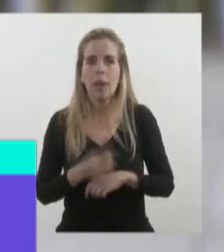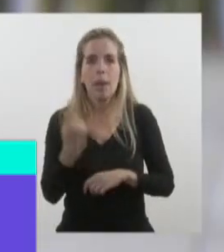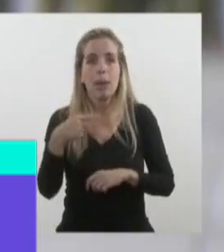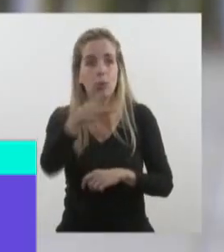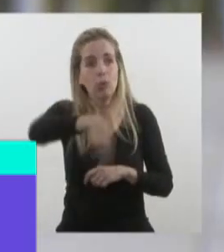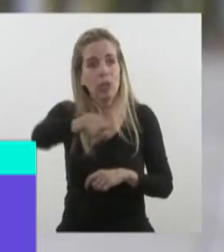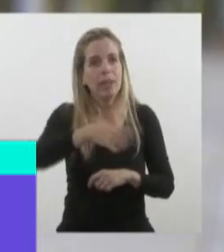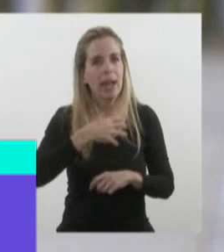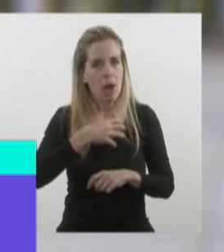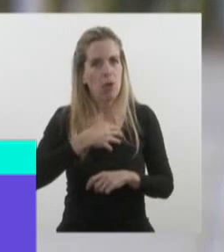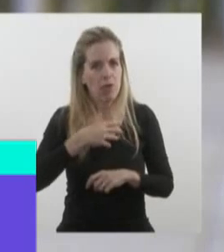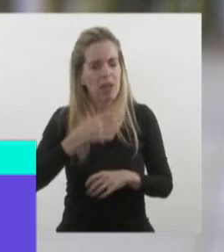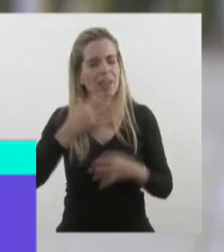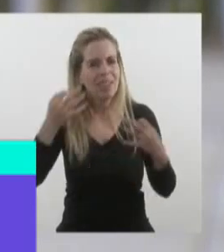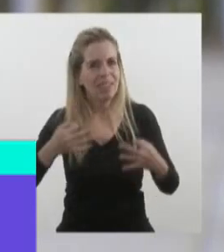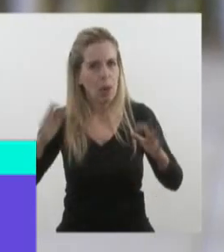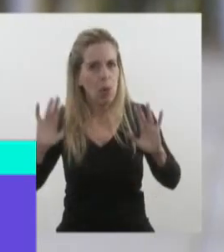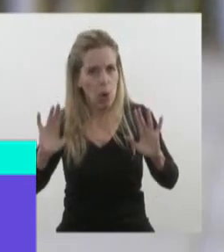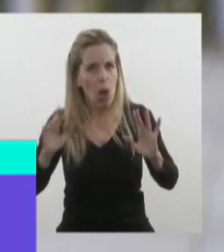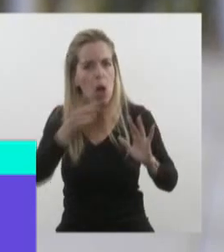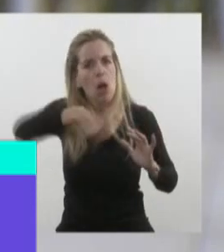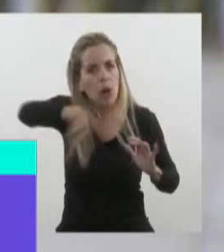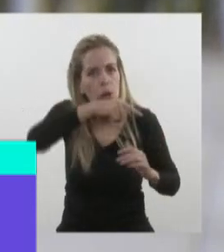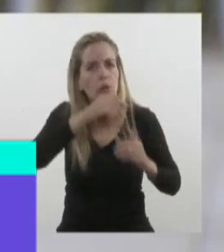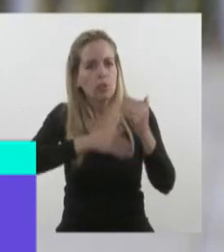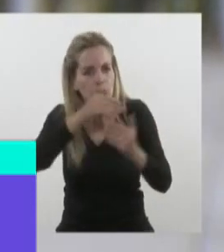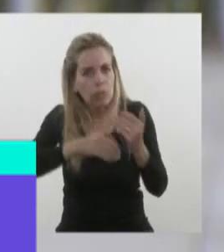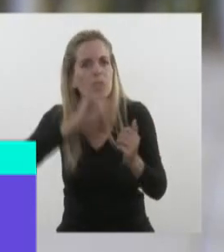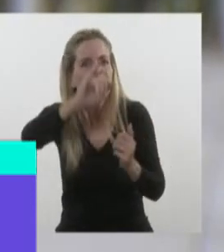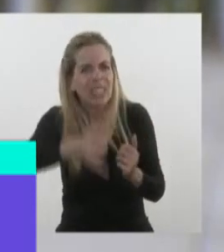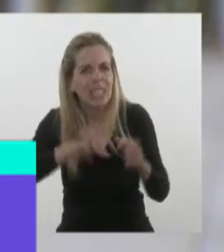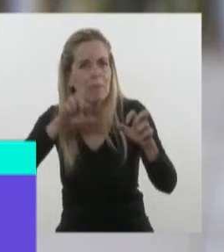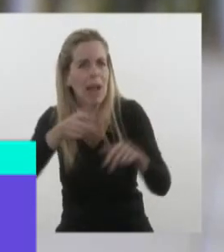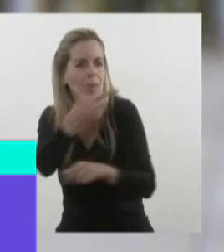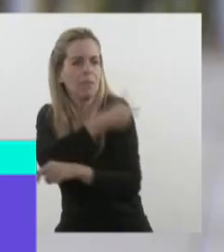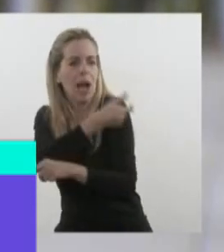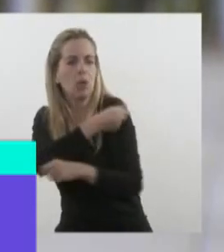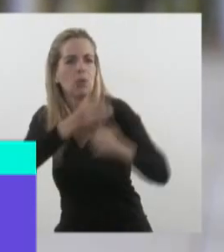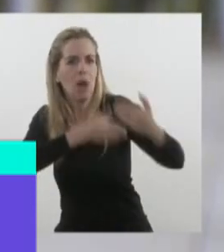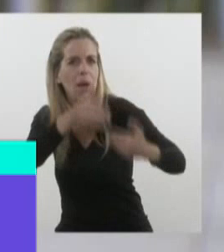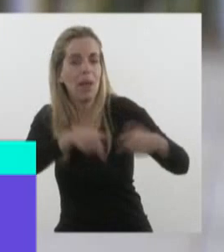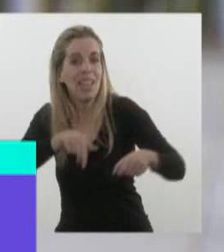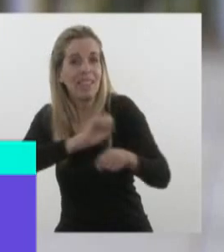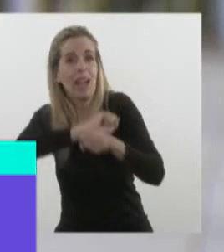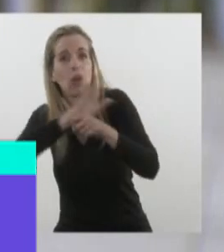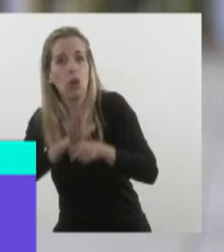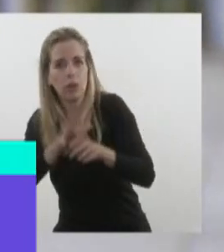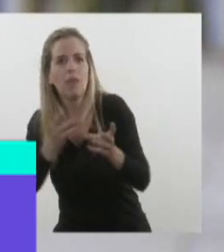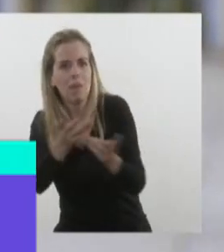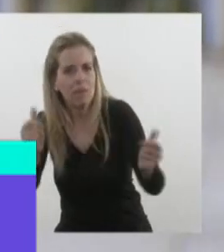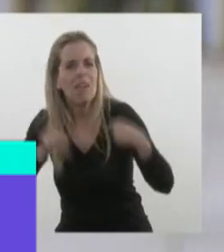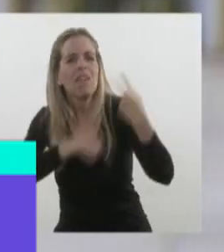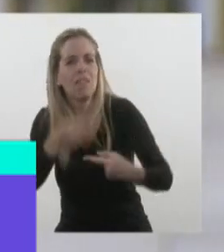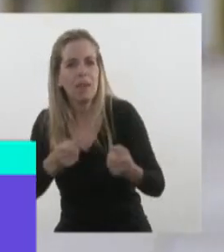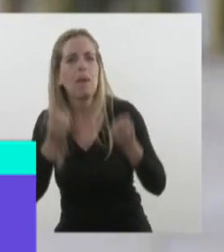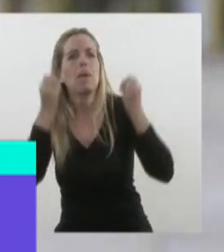plena confianza que vamos a salir con la vacuna y los cuidados de esta pandemia, que vamos a